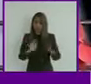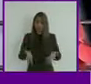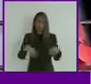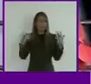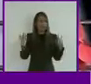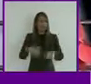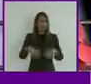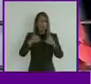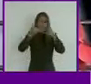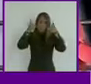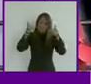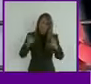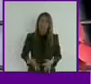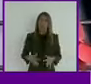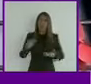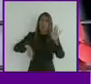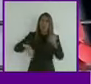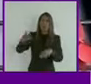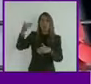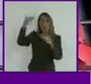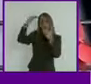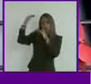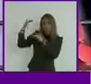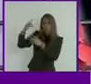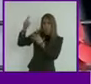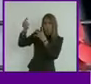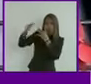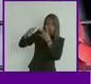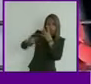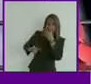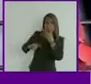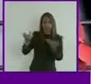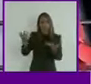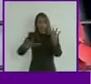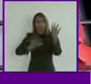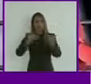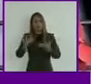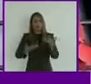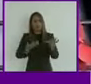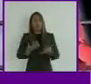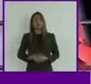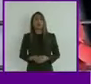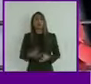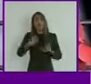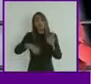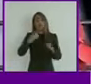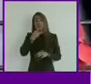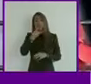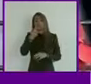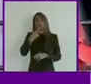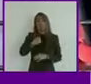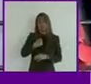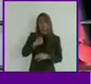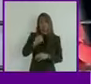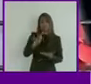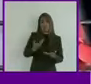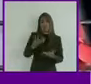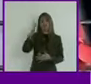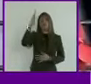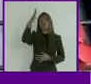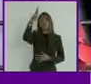toda la carga encima de los adultos, de los jóvenes, desde que dicen que el futuro de